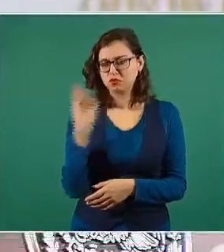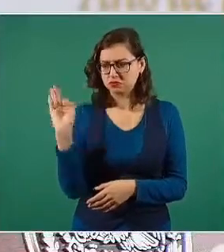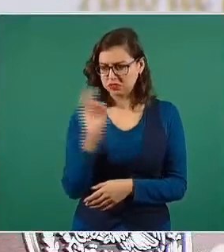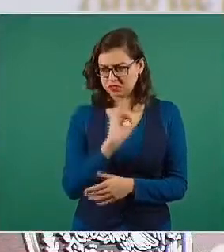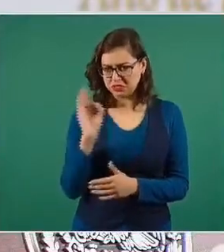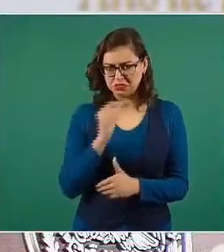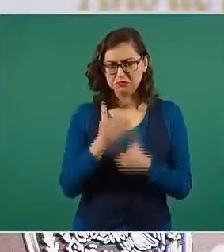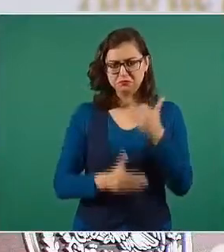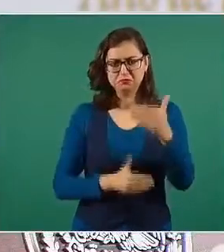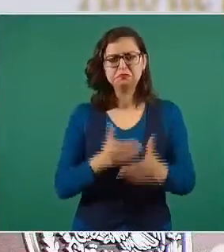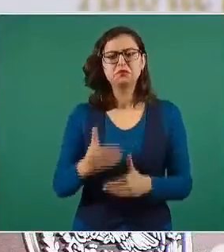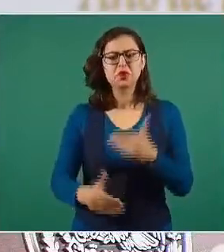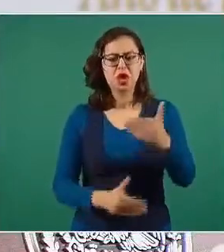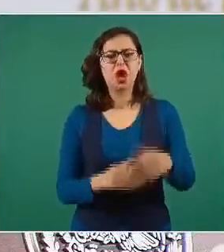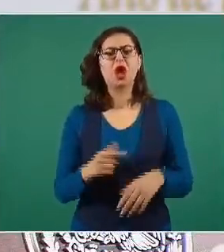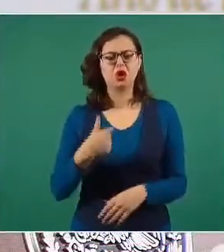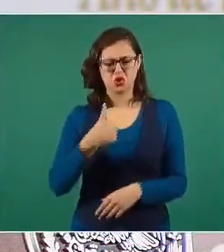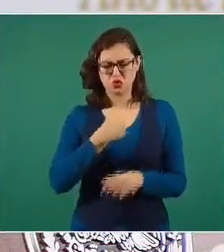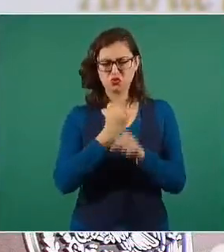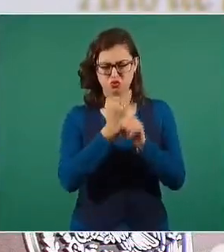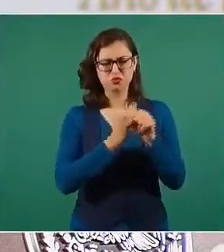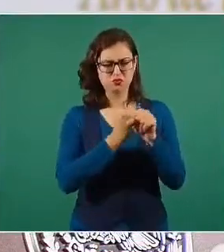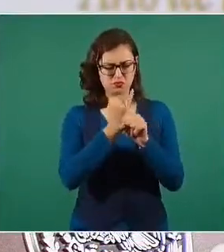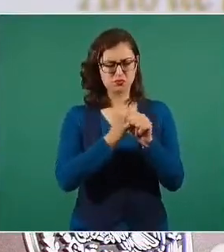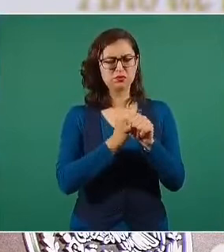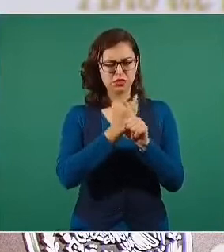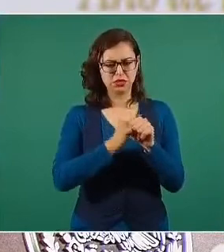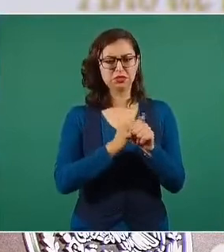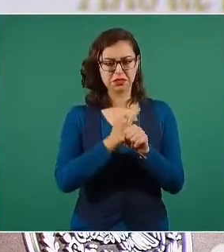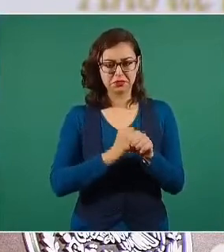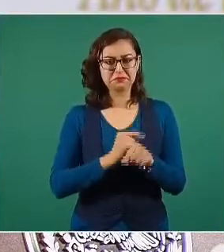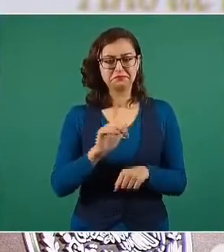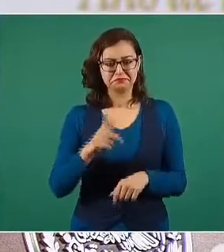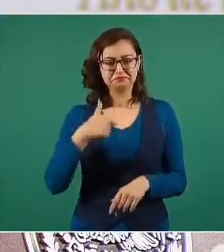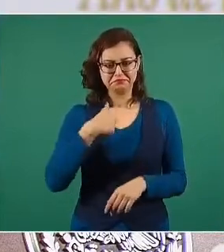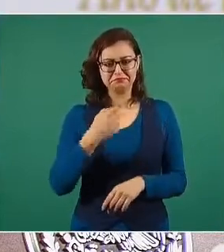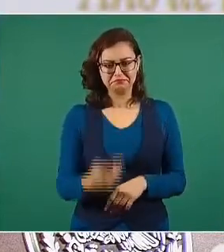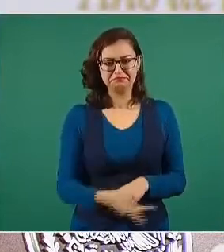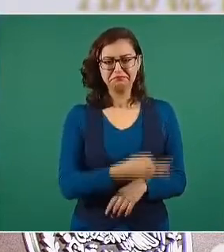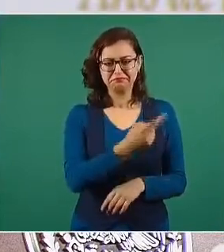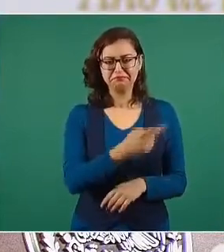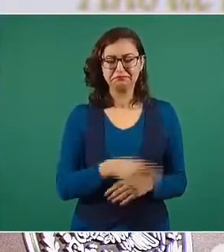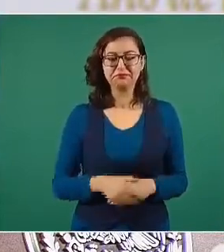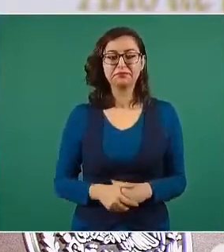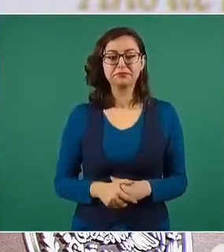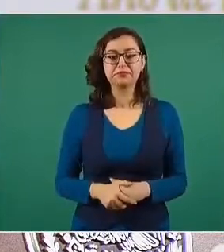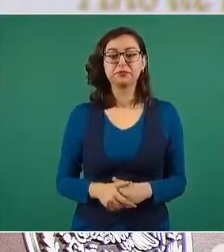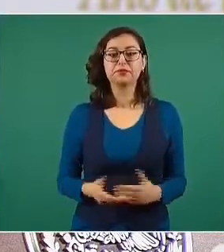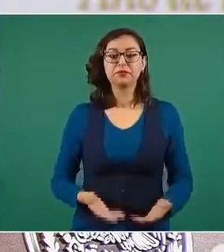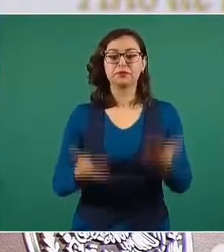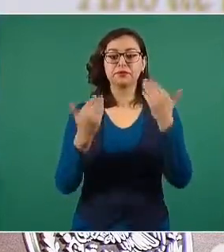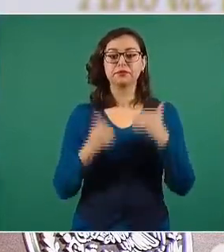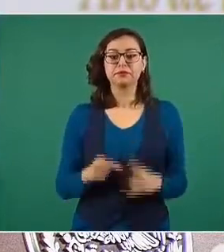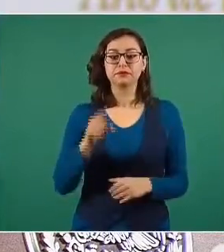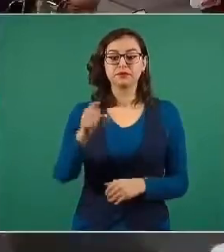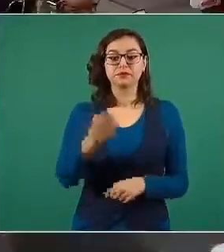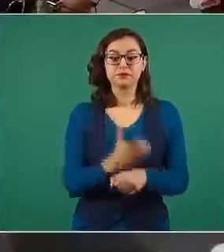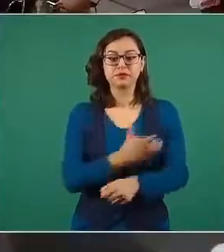autorizado. Hay que ver, pero me voy a enterar. Muy bien, quedamos, señora compañera.